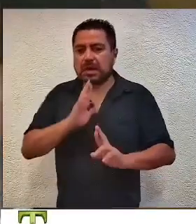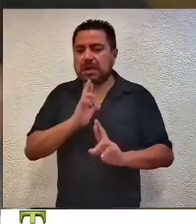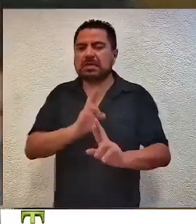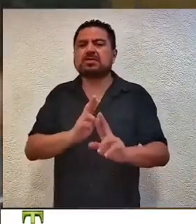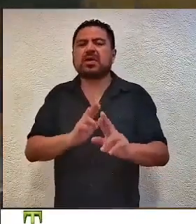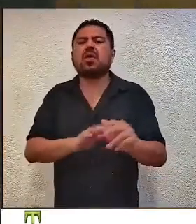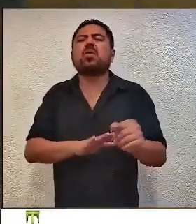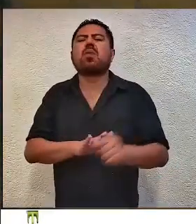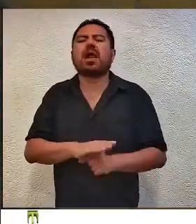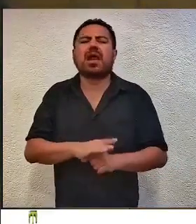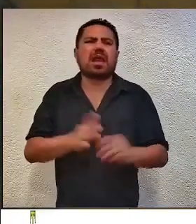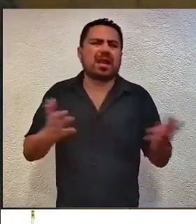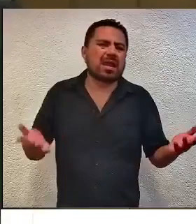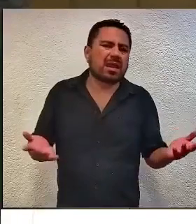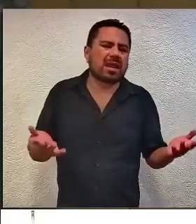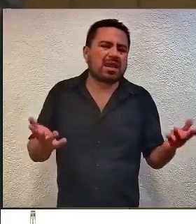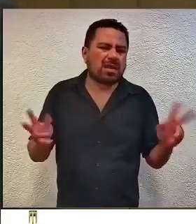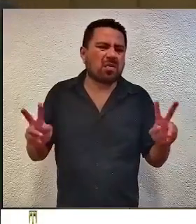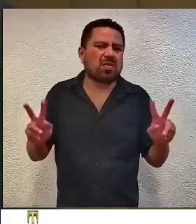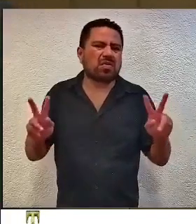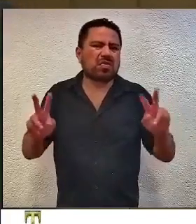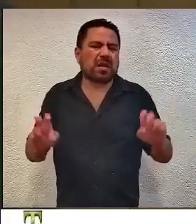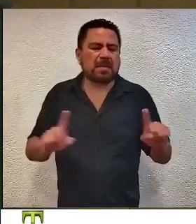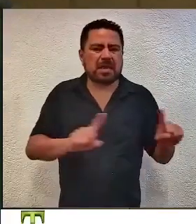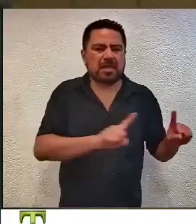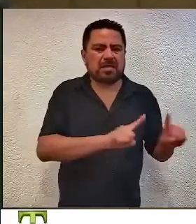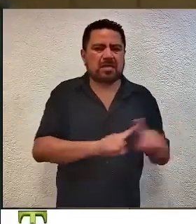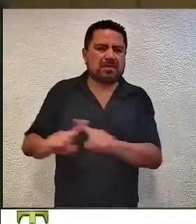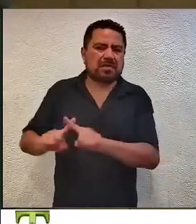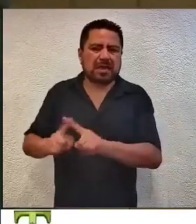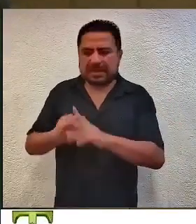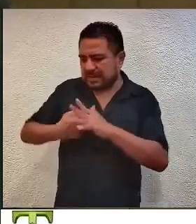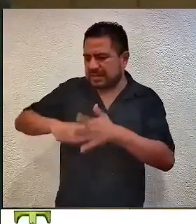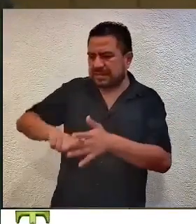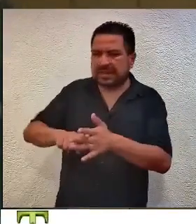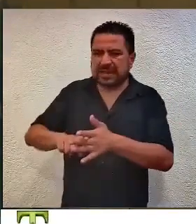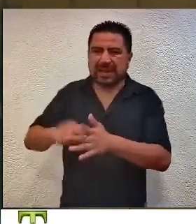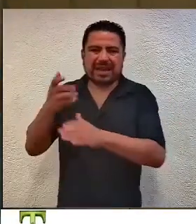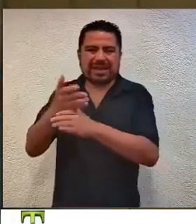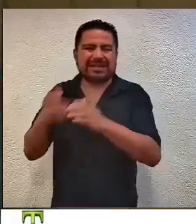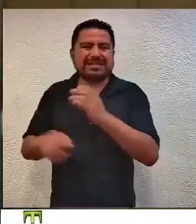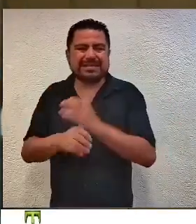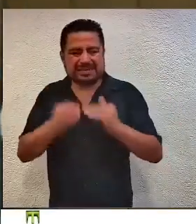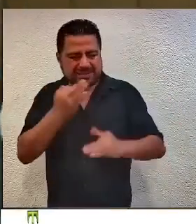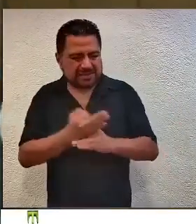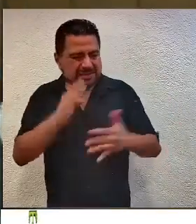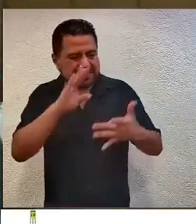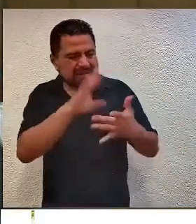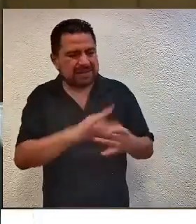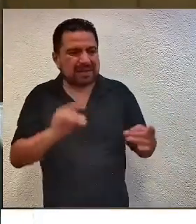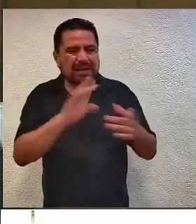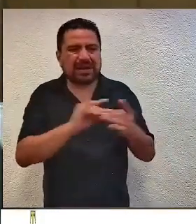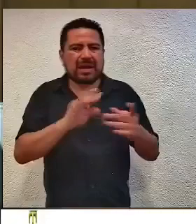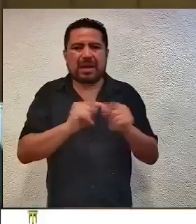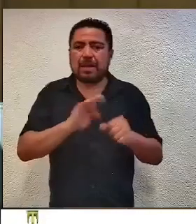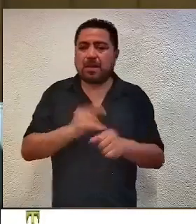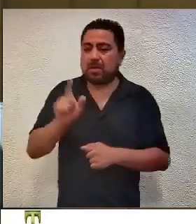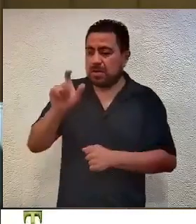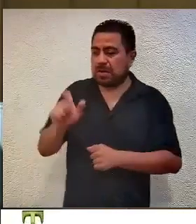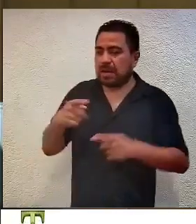Resolvió sobre una cuestión diversa. A partir de los hechos narrados y relatados por la